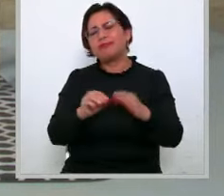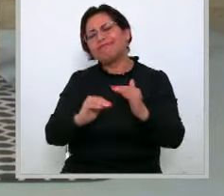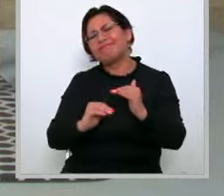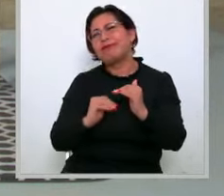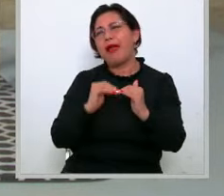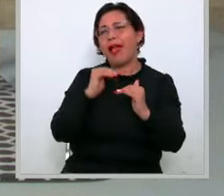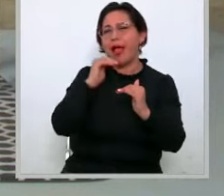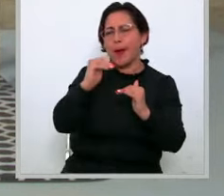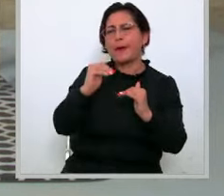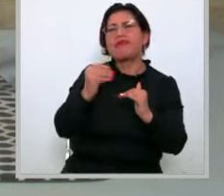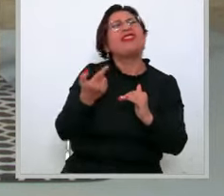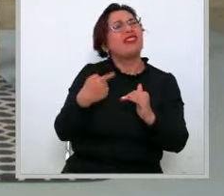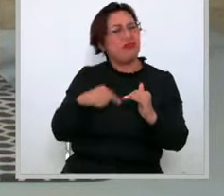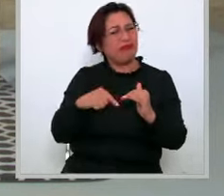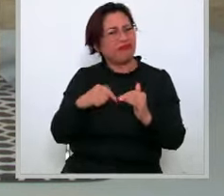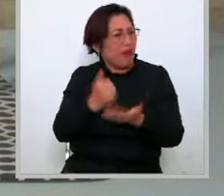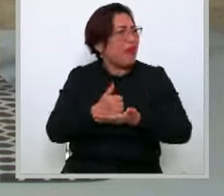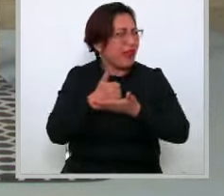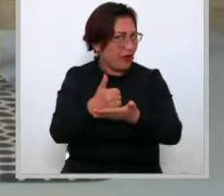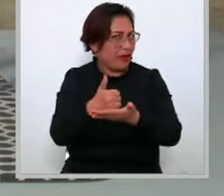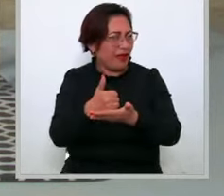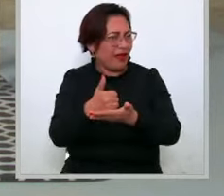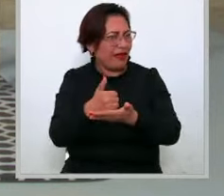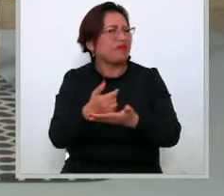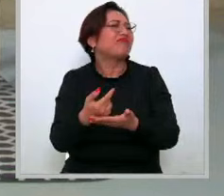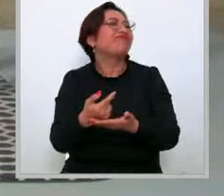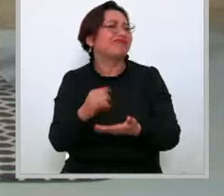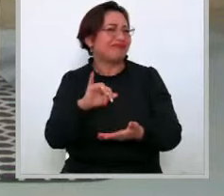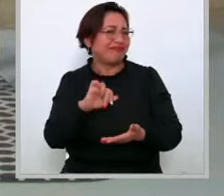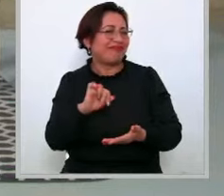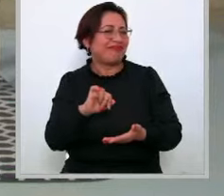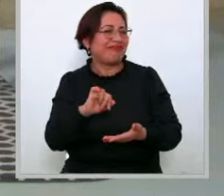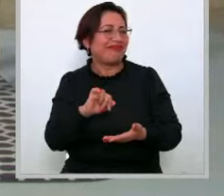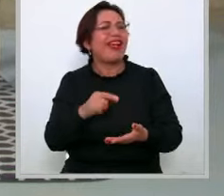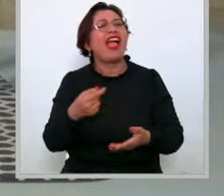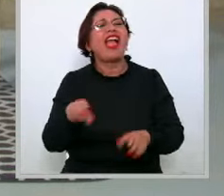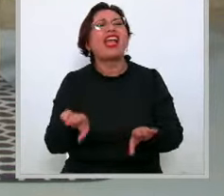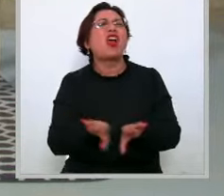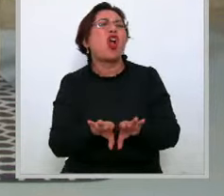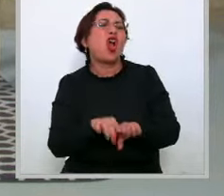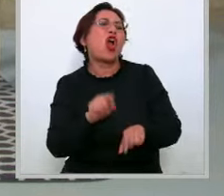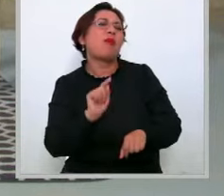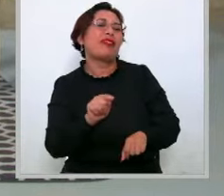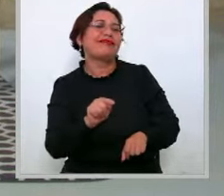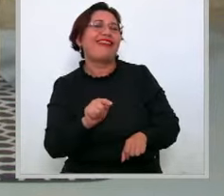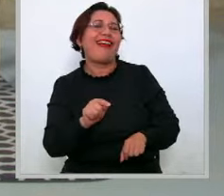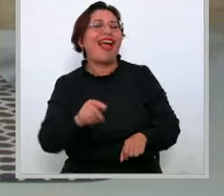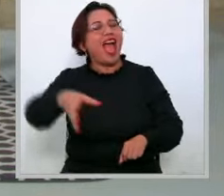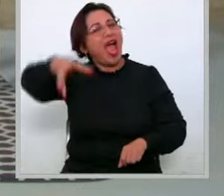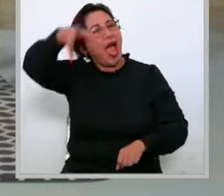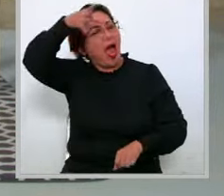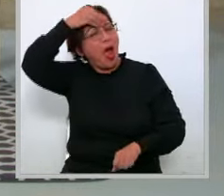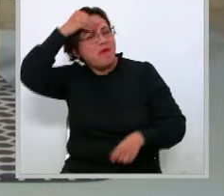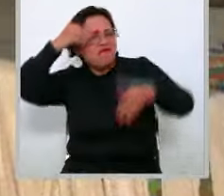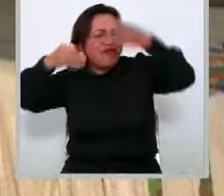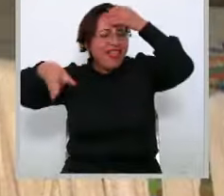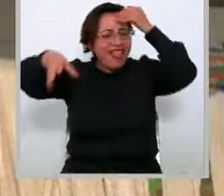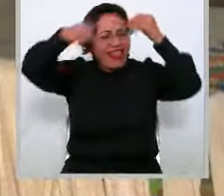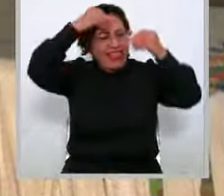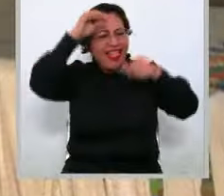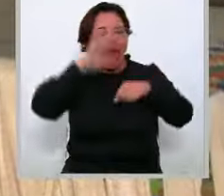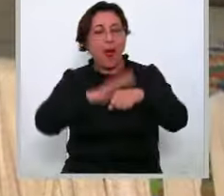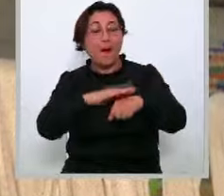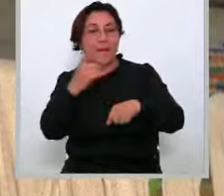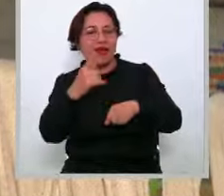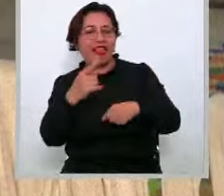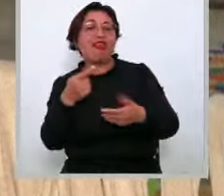lectura? ¿Qué crees que nos ayuda a la lectura a nosotros? Aprender más a ir bien en la escuela y podemos aprender más que